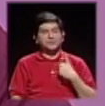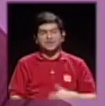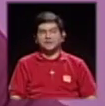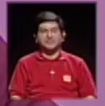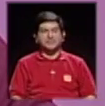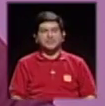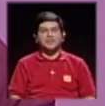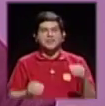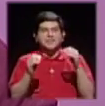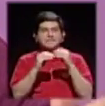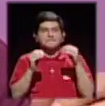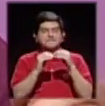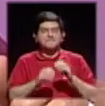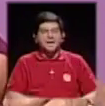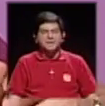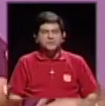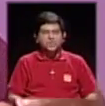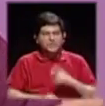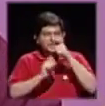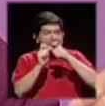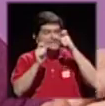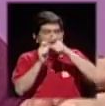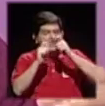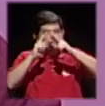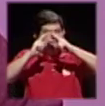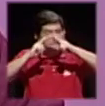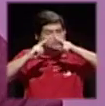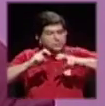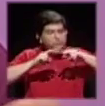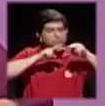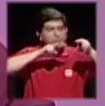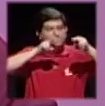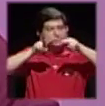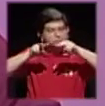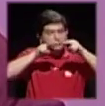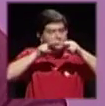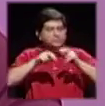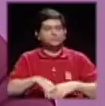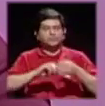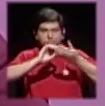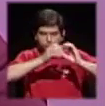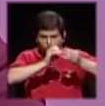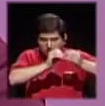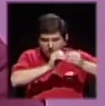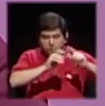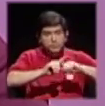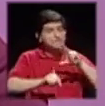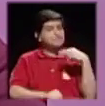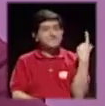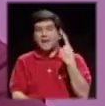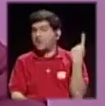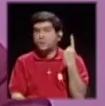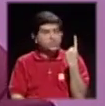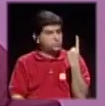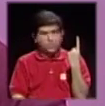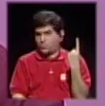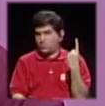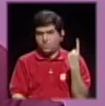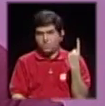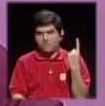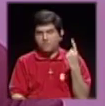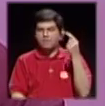tener mayor fineza, ¿no? En el análisis, en la observación de los datos, pero no solamente de los números,